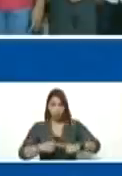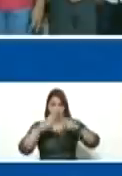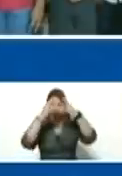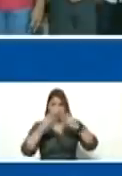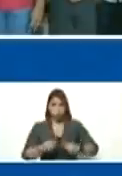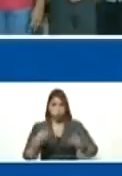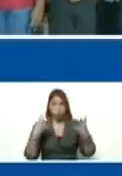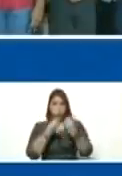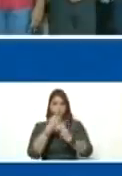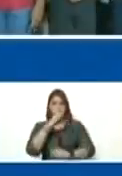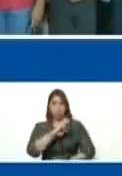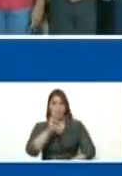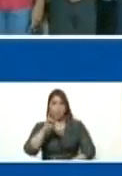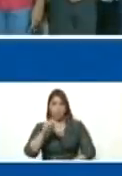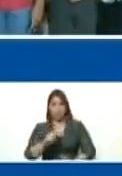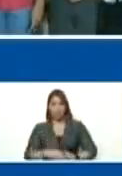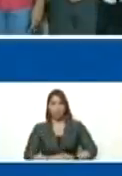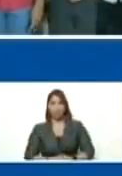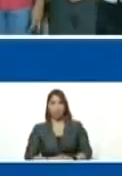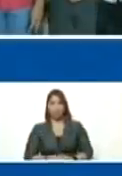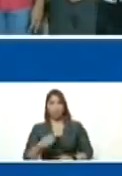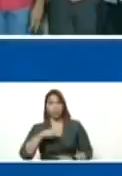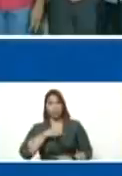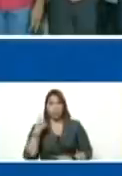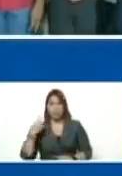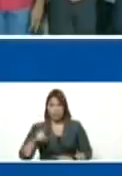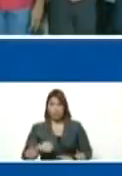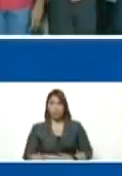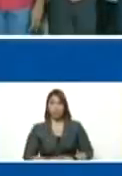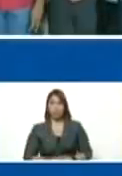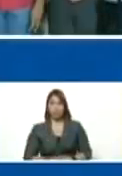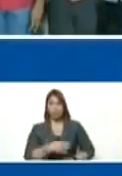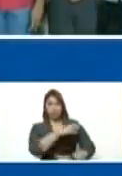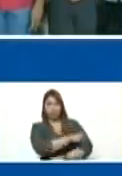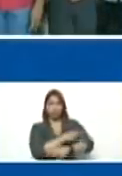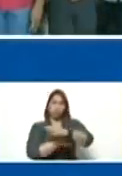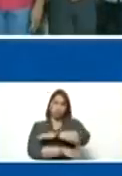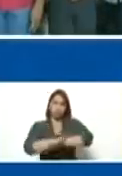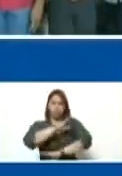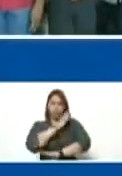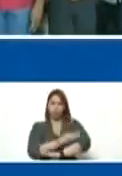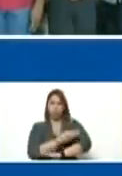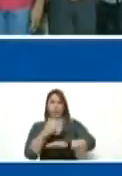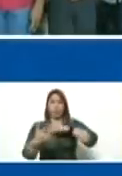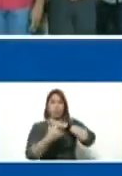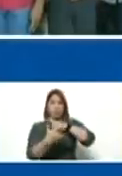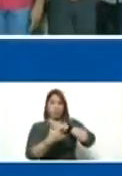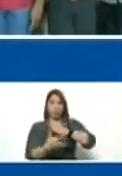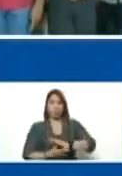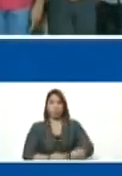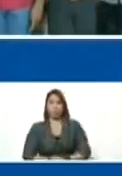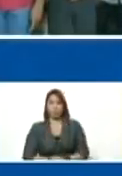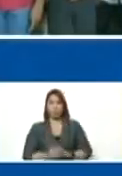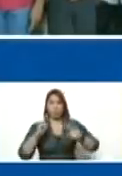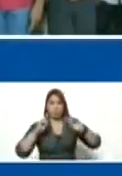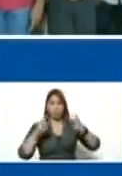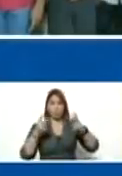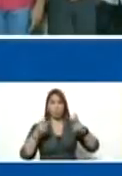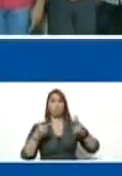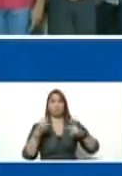CPT. Y nosotros tenemos músculo fuerte, tecnológico, en materia